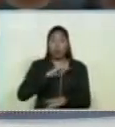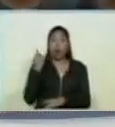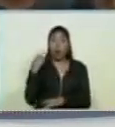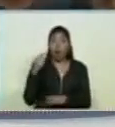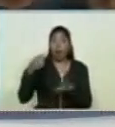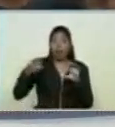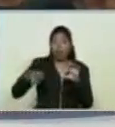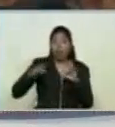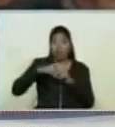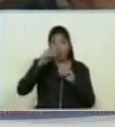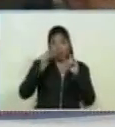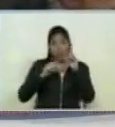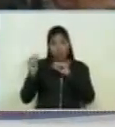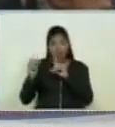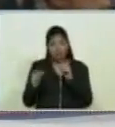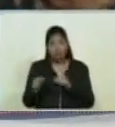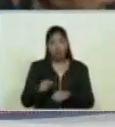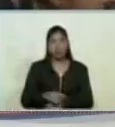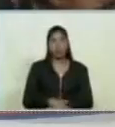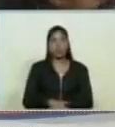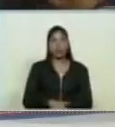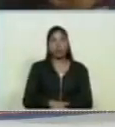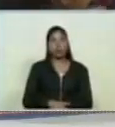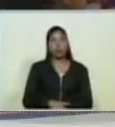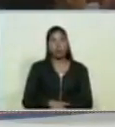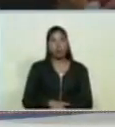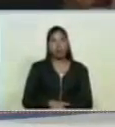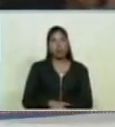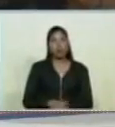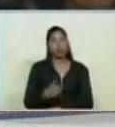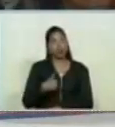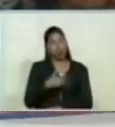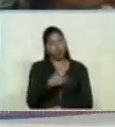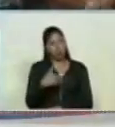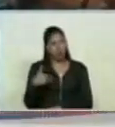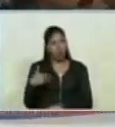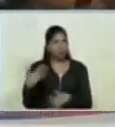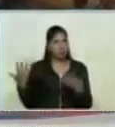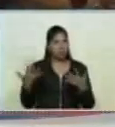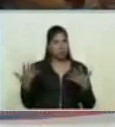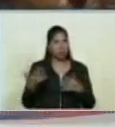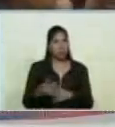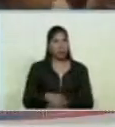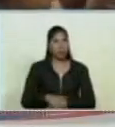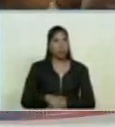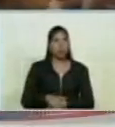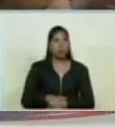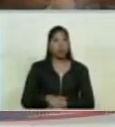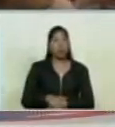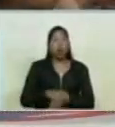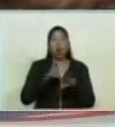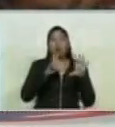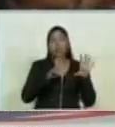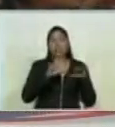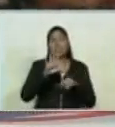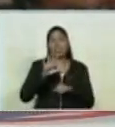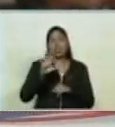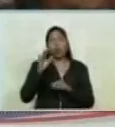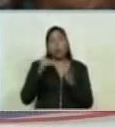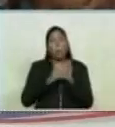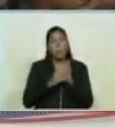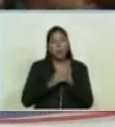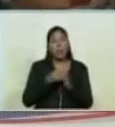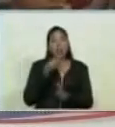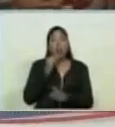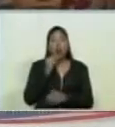nuestra brigada de Somos Venezuela. Usted lo acaba de decir, presidente, yo quiero que sea una de esas jóvenes, de esas 85.000 jóvenes